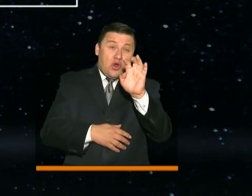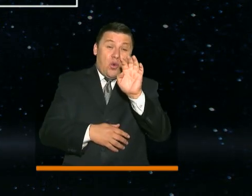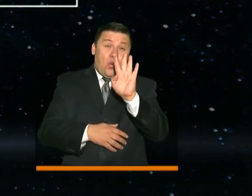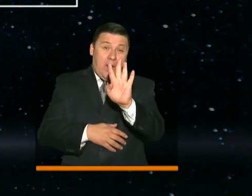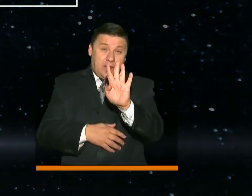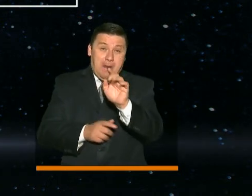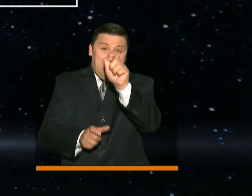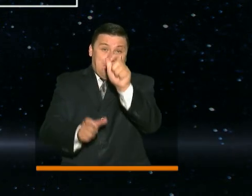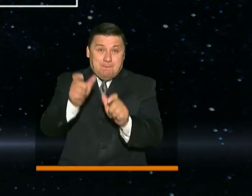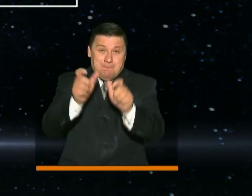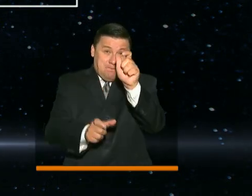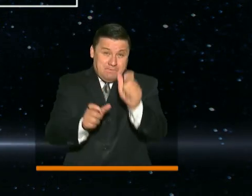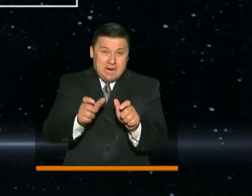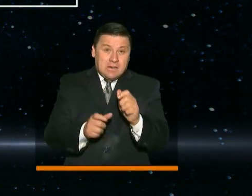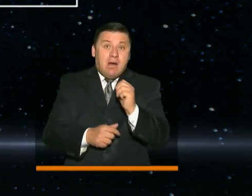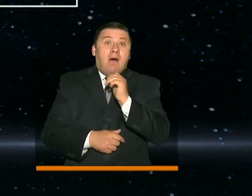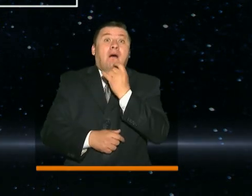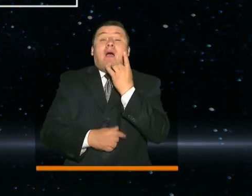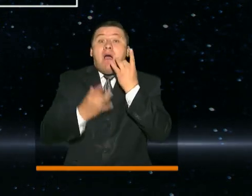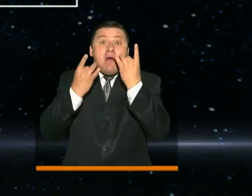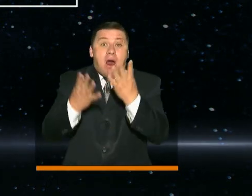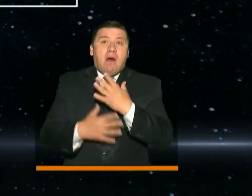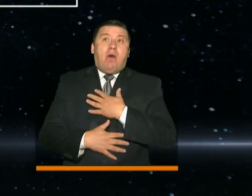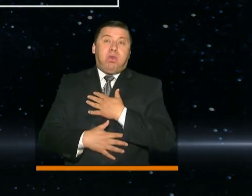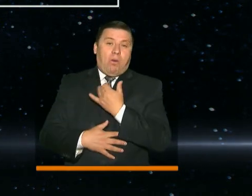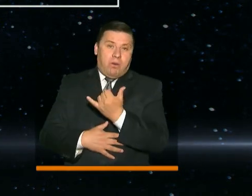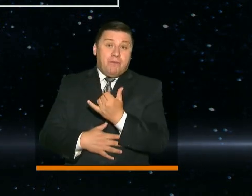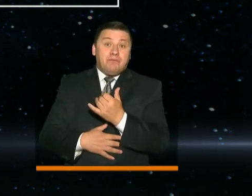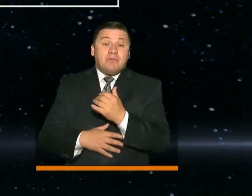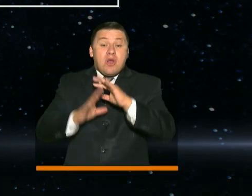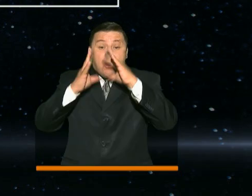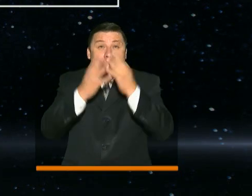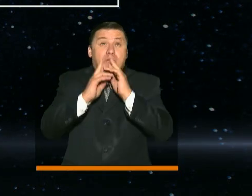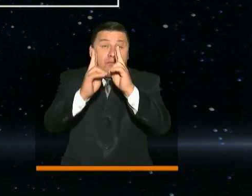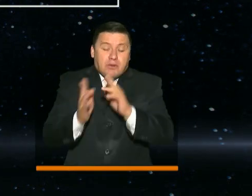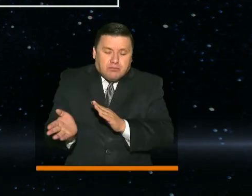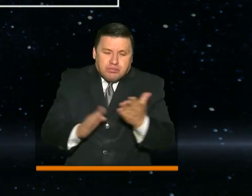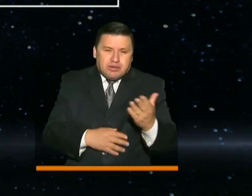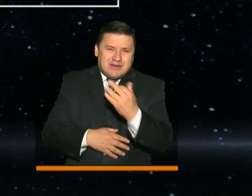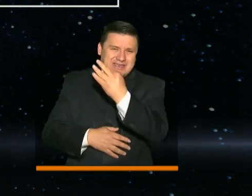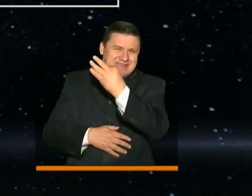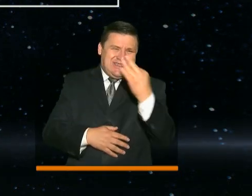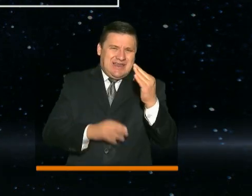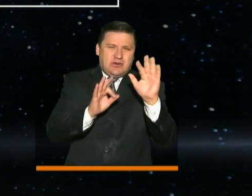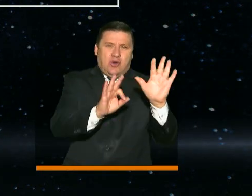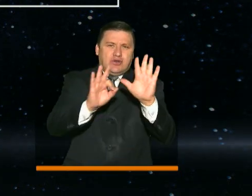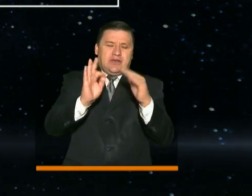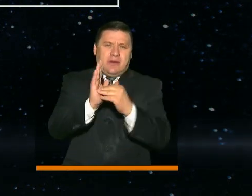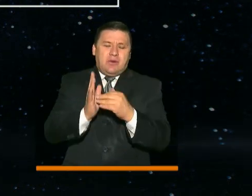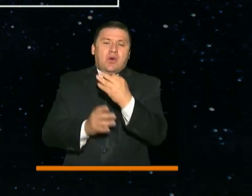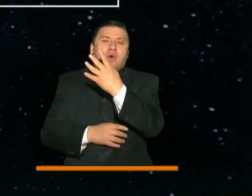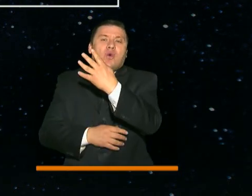55.194 personas en casos críticos y han fallecido en todo el mundo